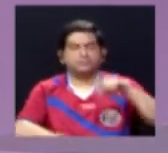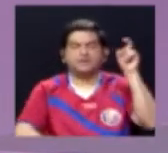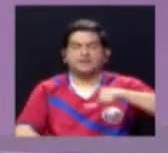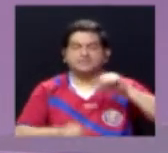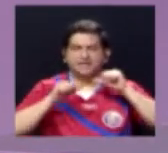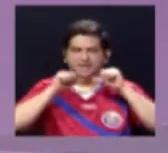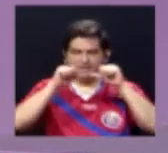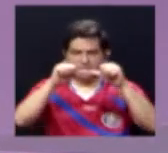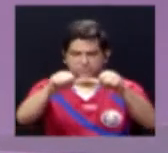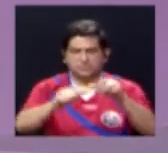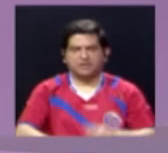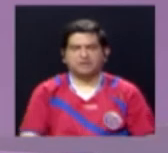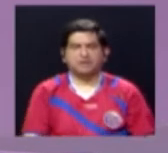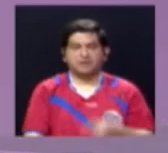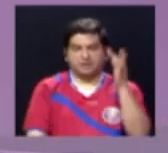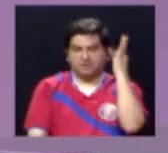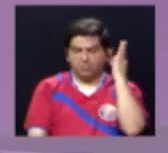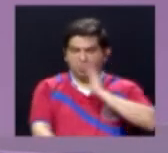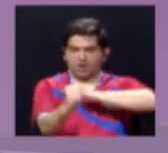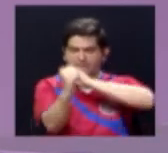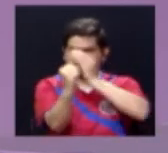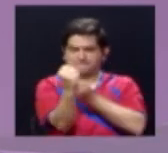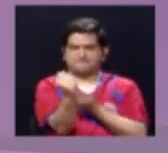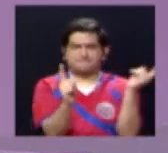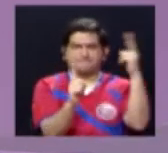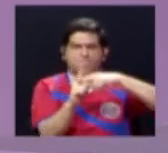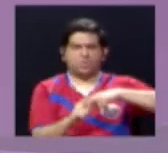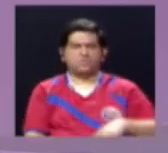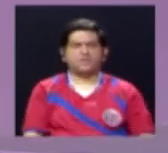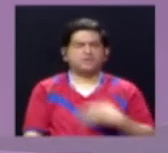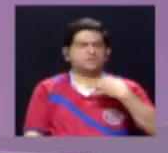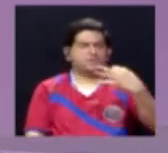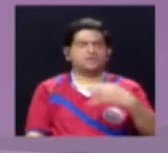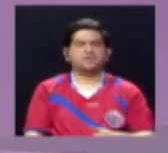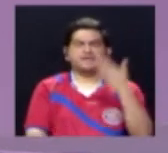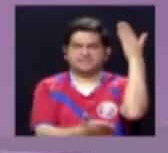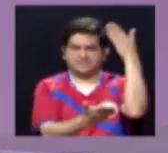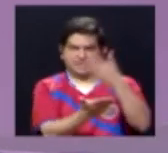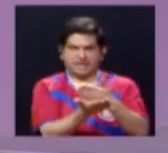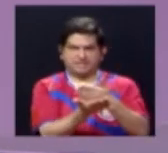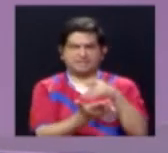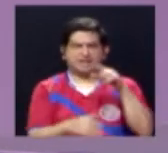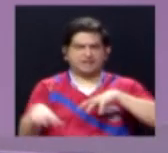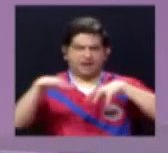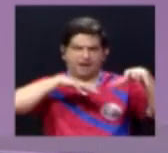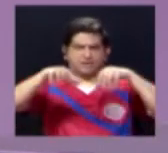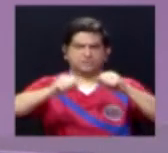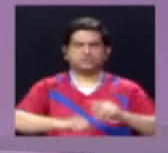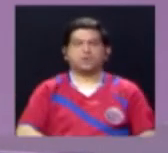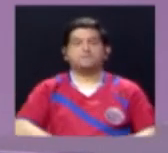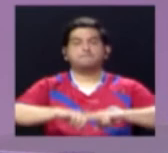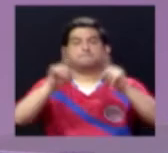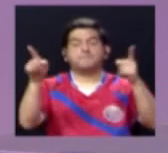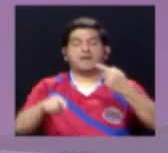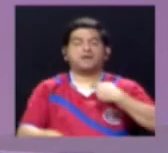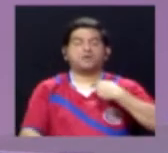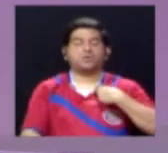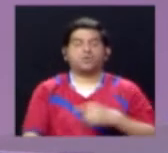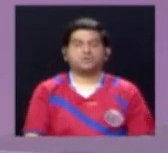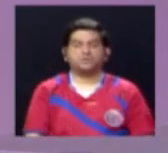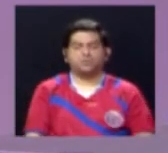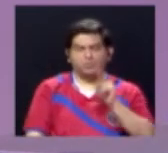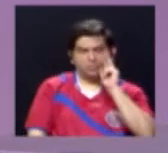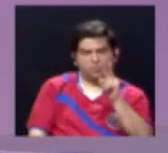seguirlo haciendo porque la mujer se empodere cada día más y pueda poner alto a estas acciones pero cuando uno hace la